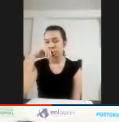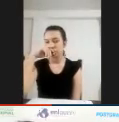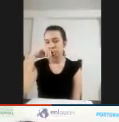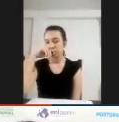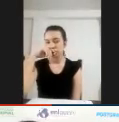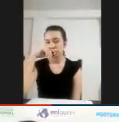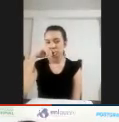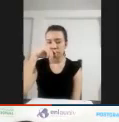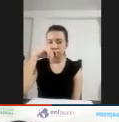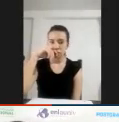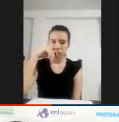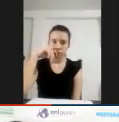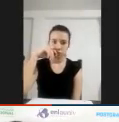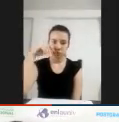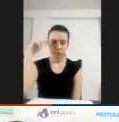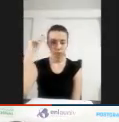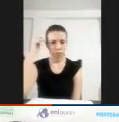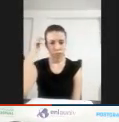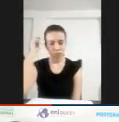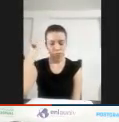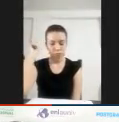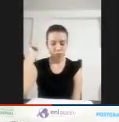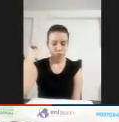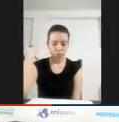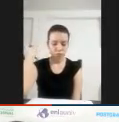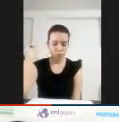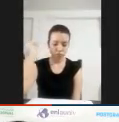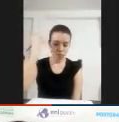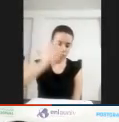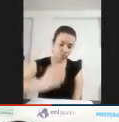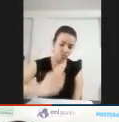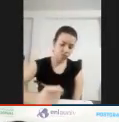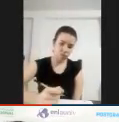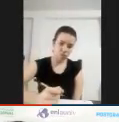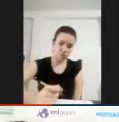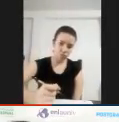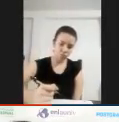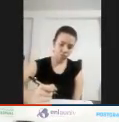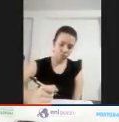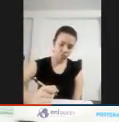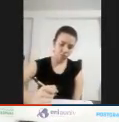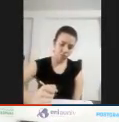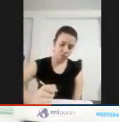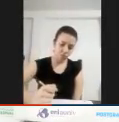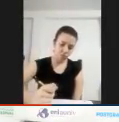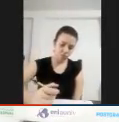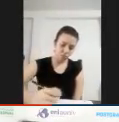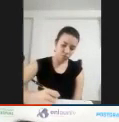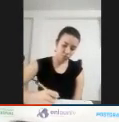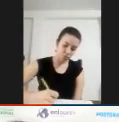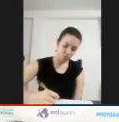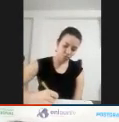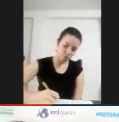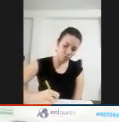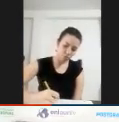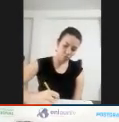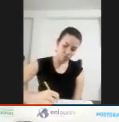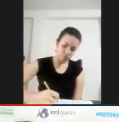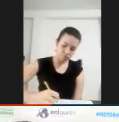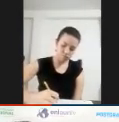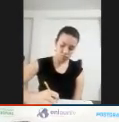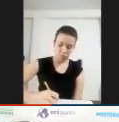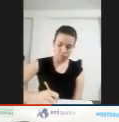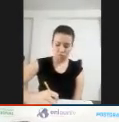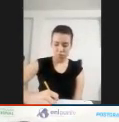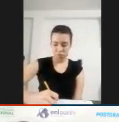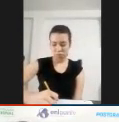derecho registral y notarial forma tanto o tiene como su ubicación tanto en el derecho público como en el derecho civil o